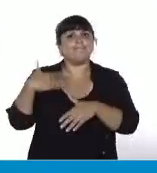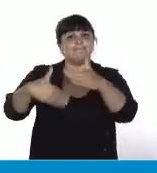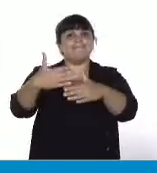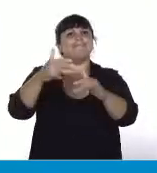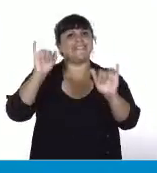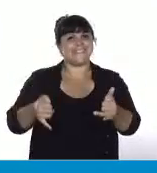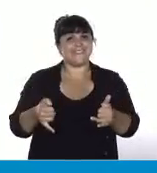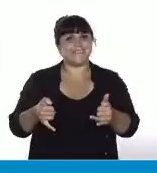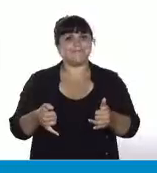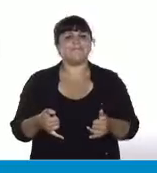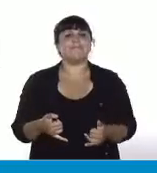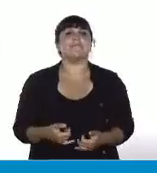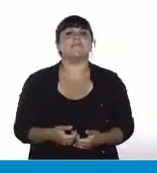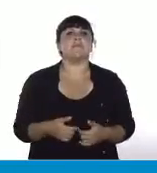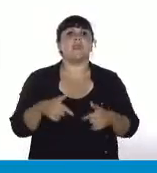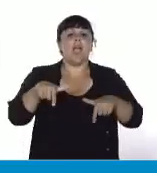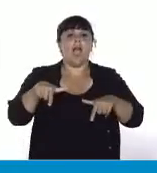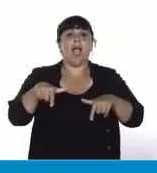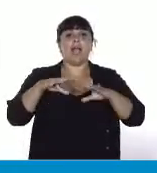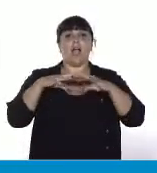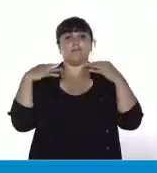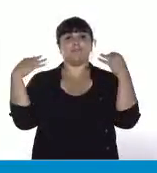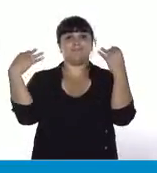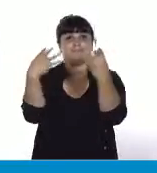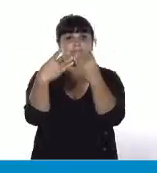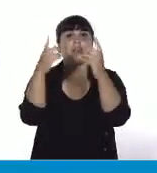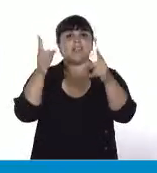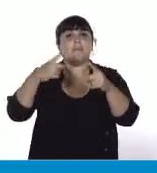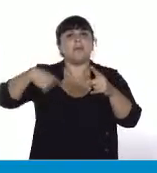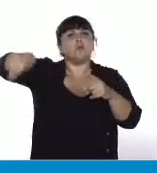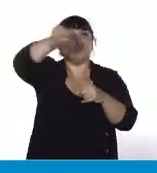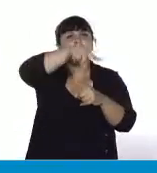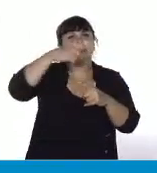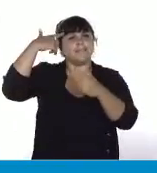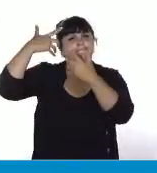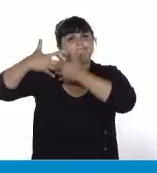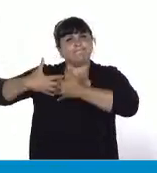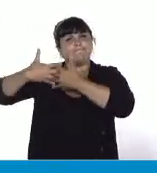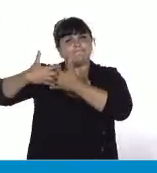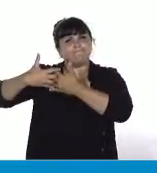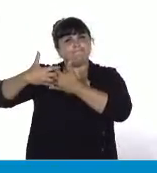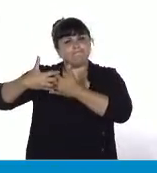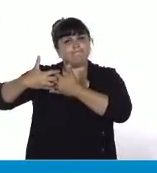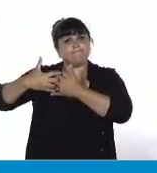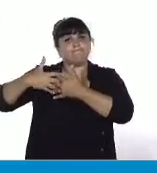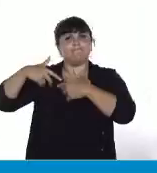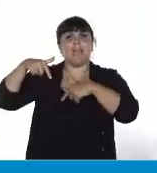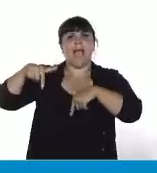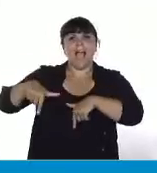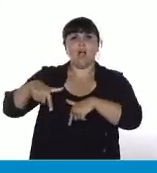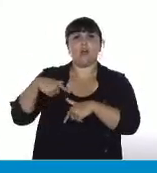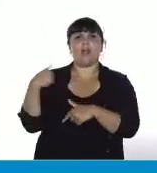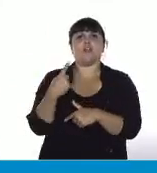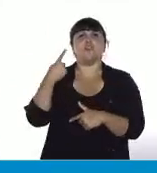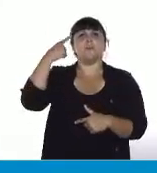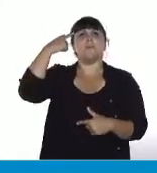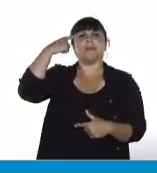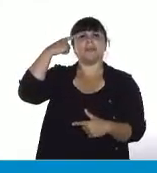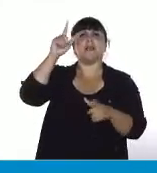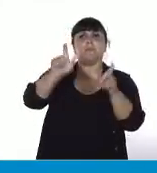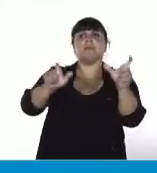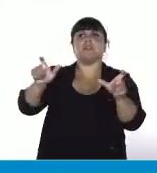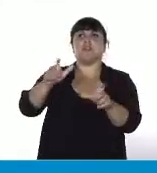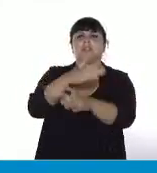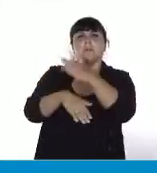A todo este recinto quiero también invitarlos a reflexionar. Es momento de que pensemos en las personas con